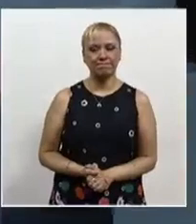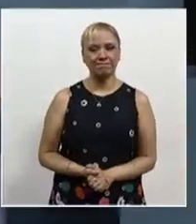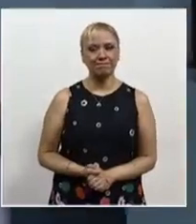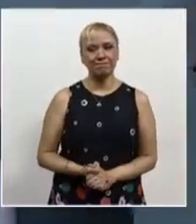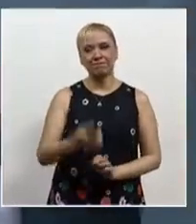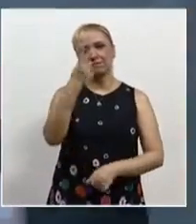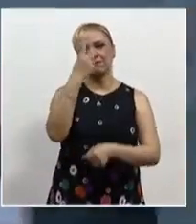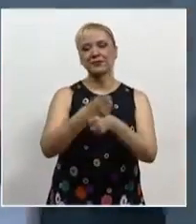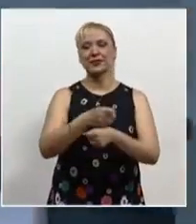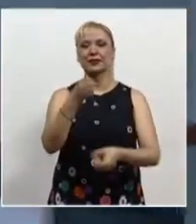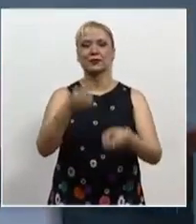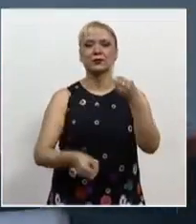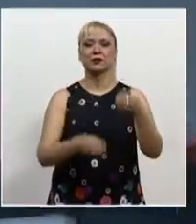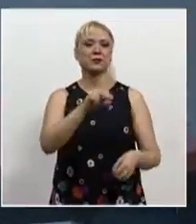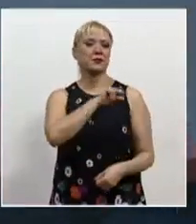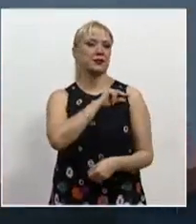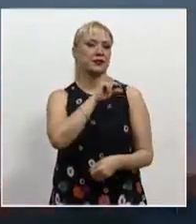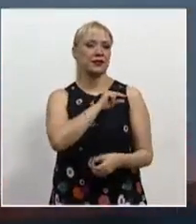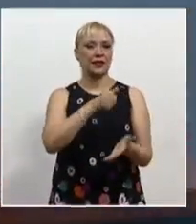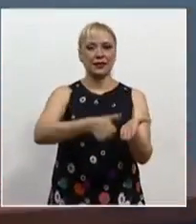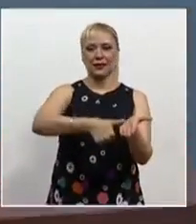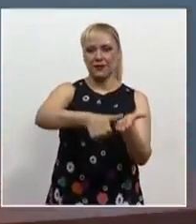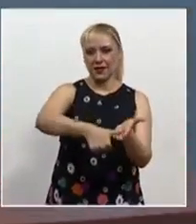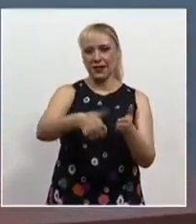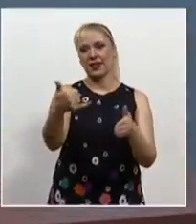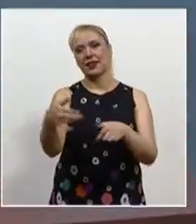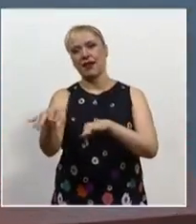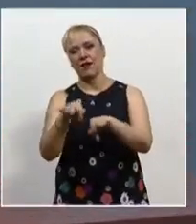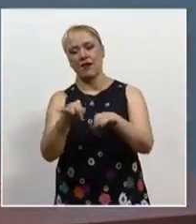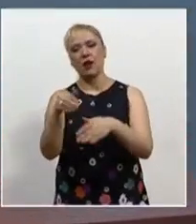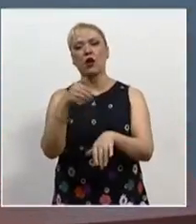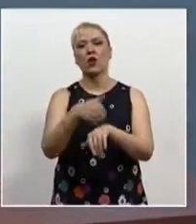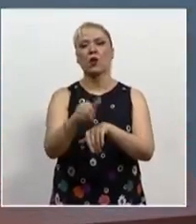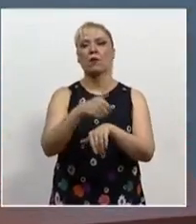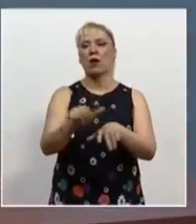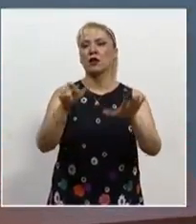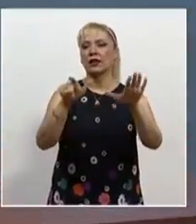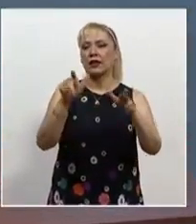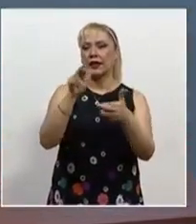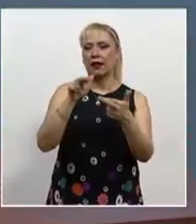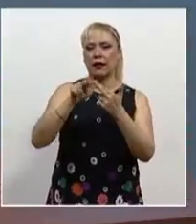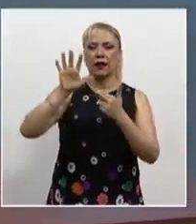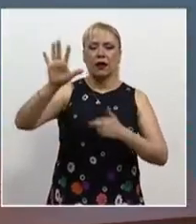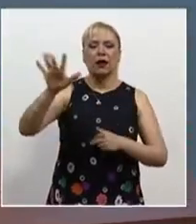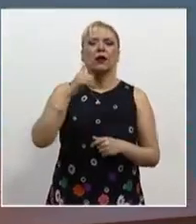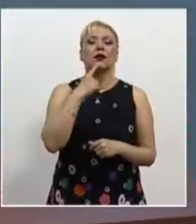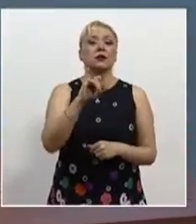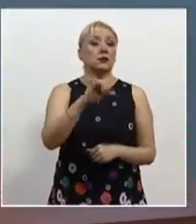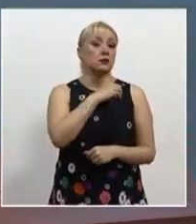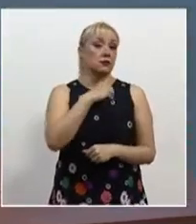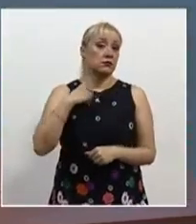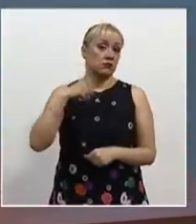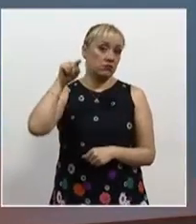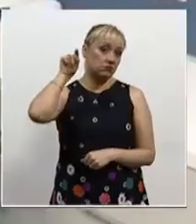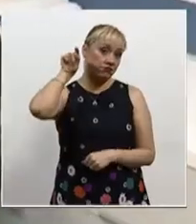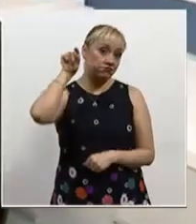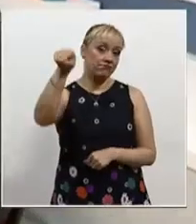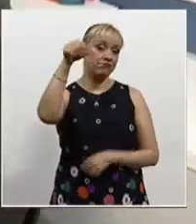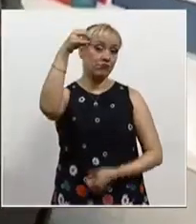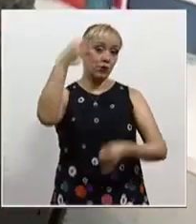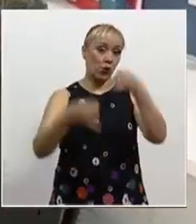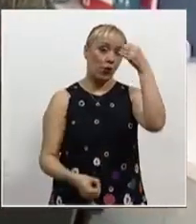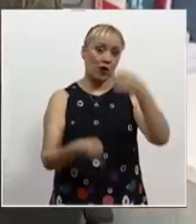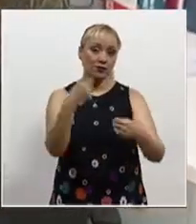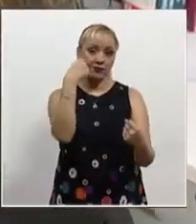El primer tribunal colegiado en materias civil y de trabajo del 17º Circuito determinó que es obligación del juzgador aplicar